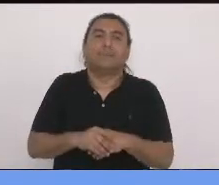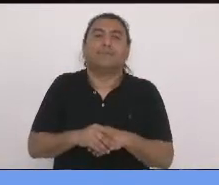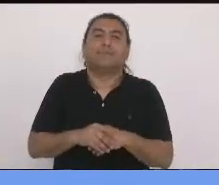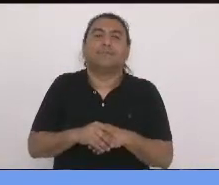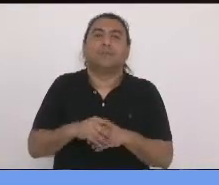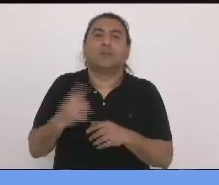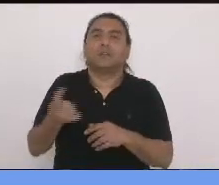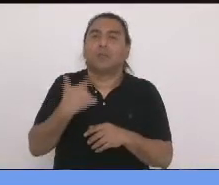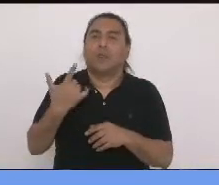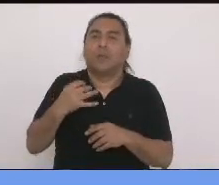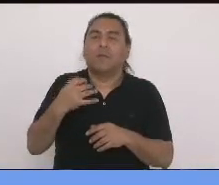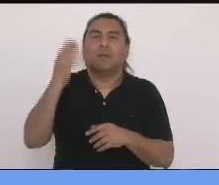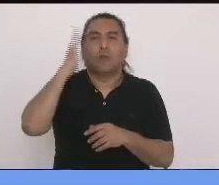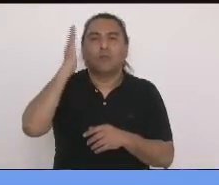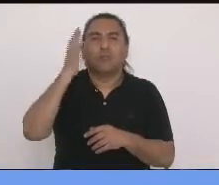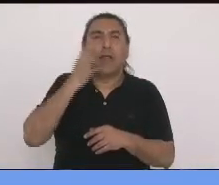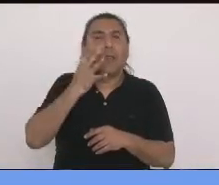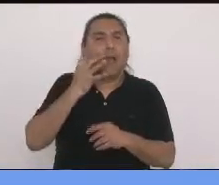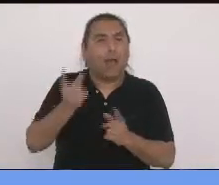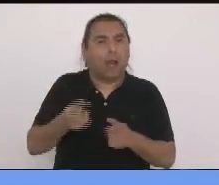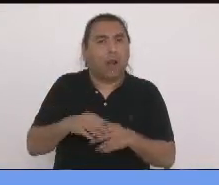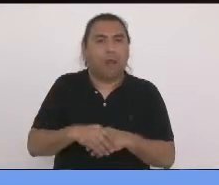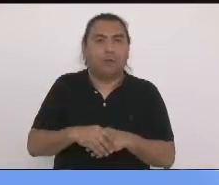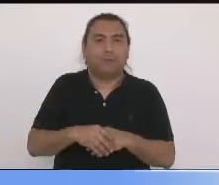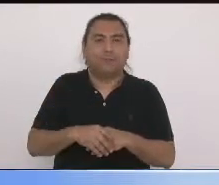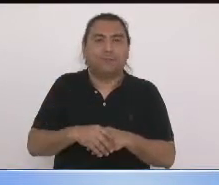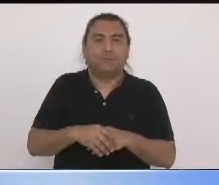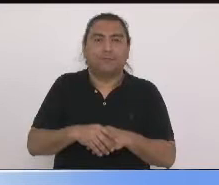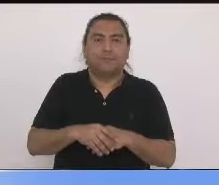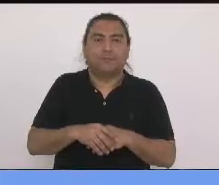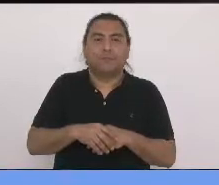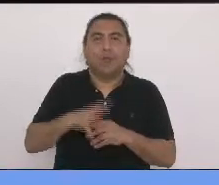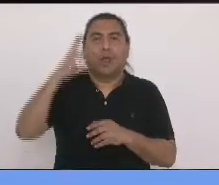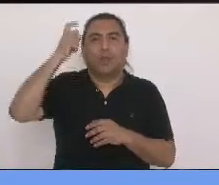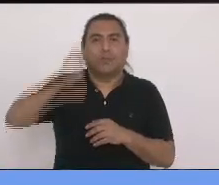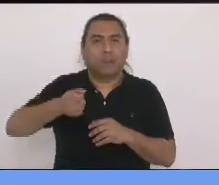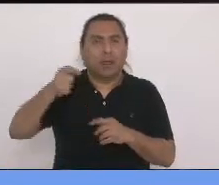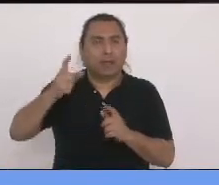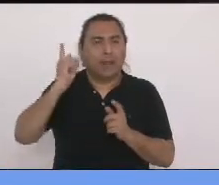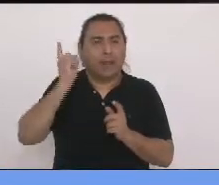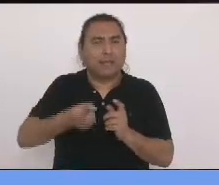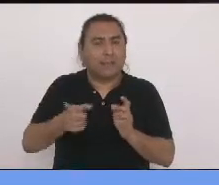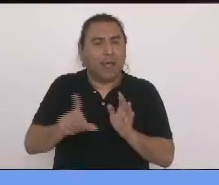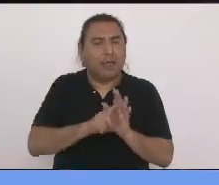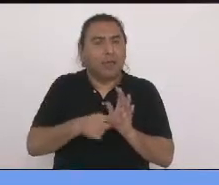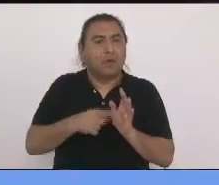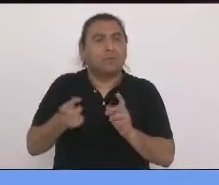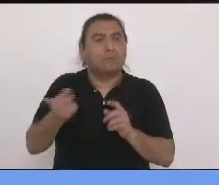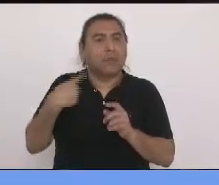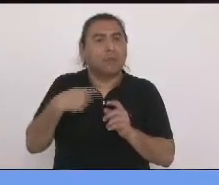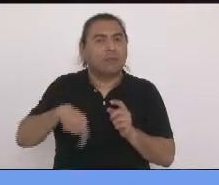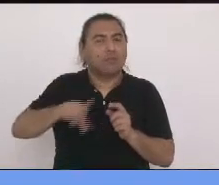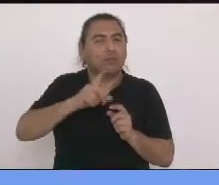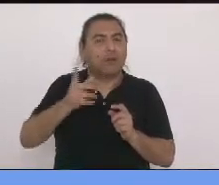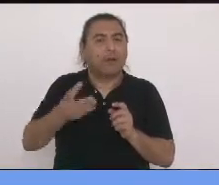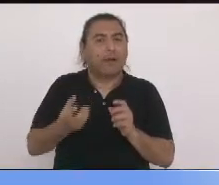que tener conciencia de algo la corte suprema- está legislando cuando nos manda a poner en vigencia una ley